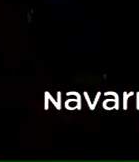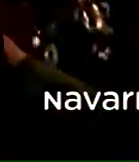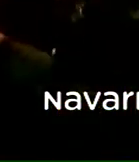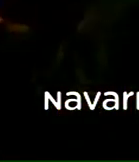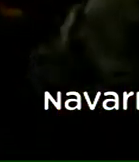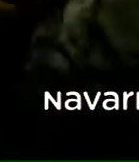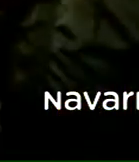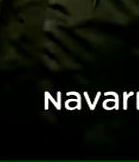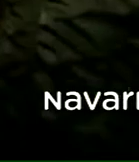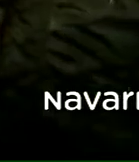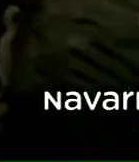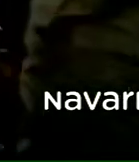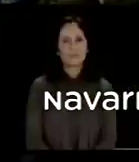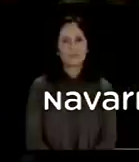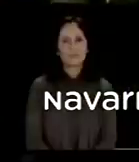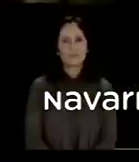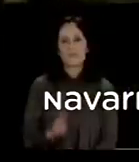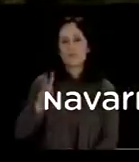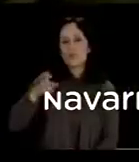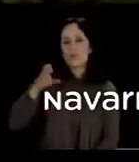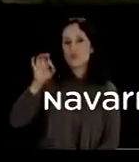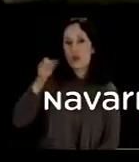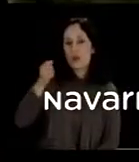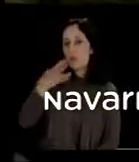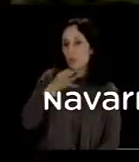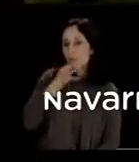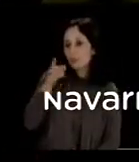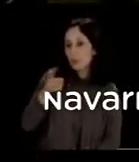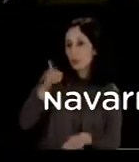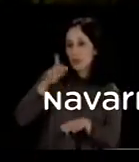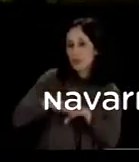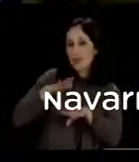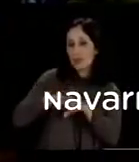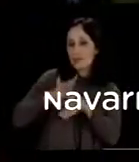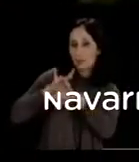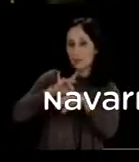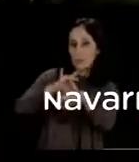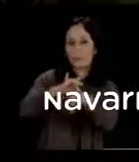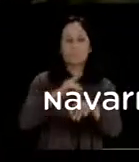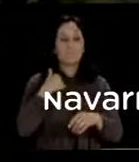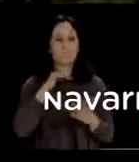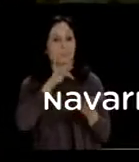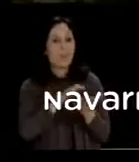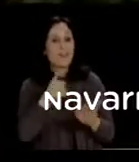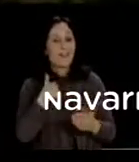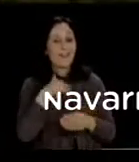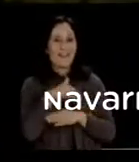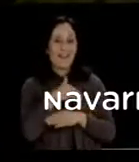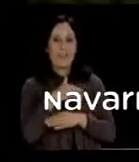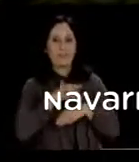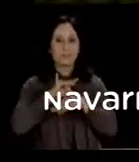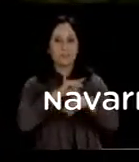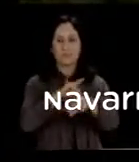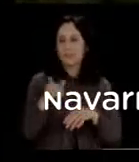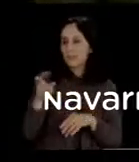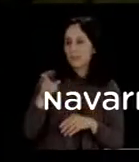componer? Usua, ¿qué tal? Buenas tardes. Buenas tardes. Tú eres aquí un poco la que marca el ritmo del desfile, ¿no? Me ha tocado este año. Sí. Y a pie de calle. Oye, ¿cómo es esto? Imagino